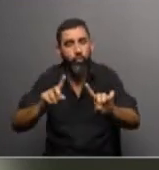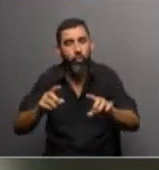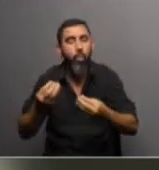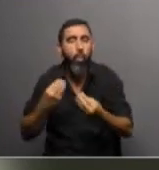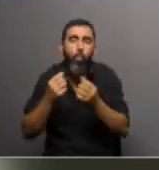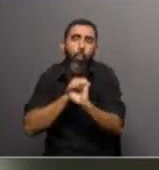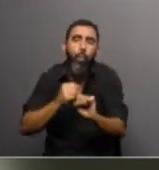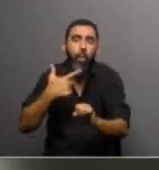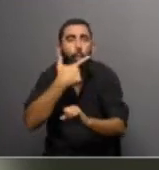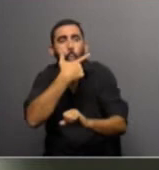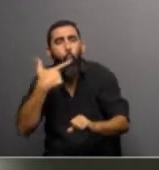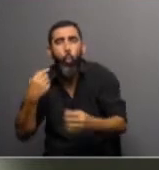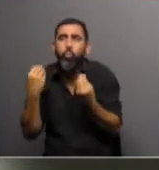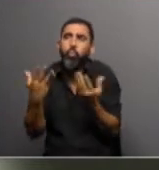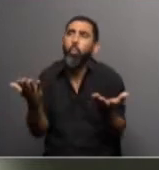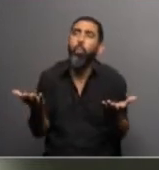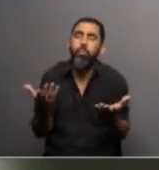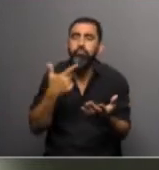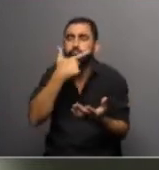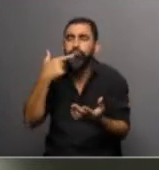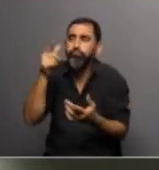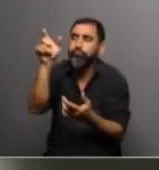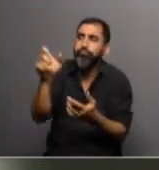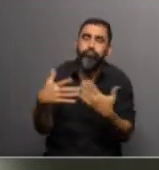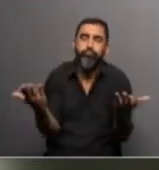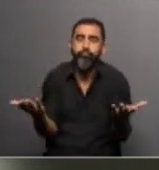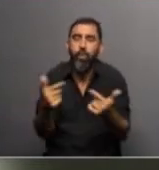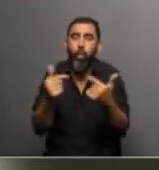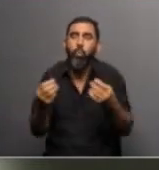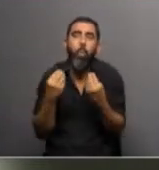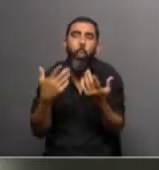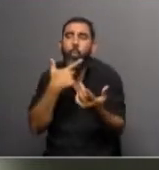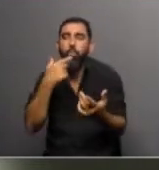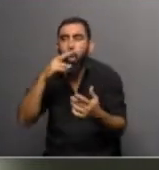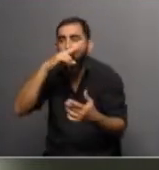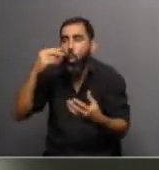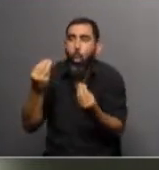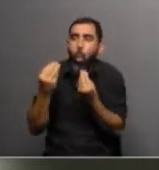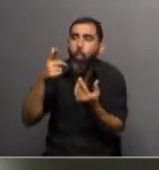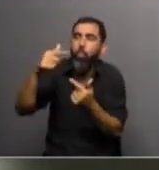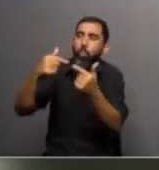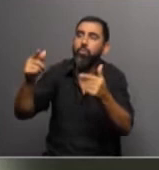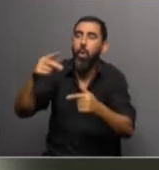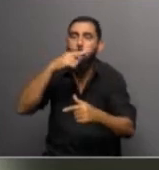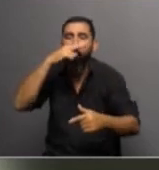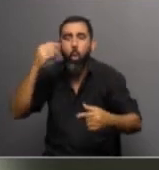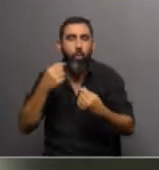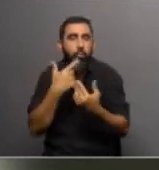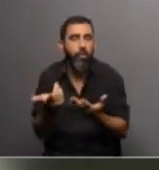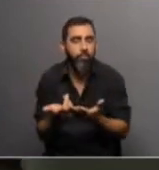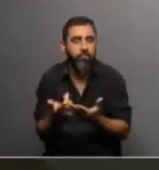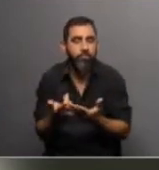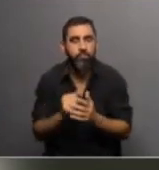¿Cuál sería el gusto de eso? ¿Cuál sería el olfato de ese objeto? ¿No?